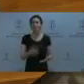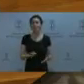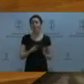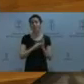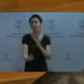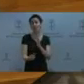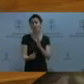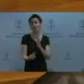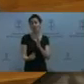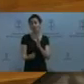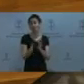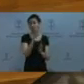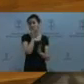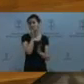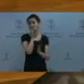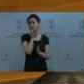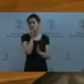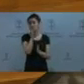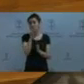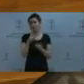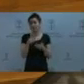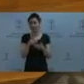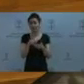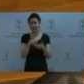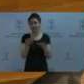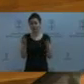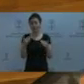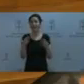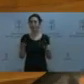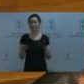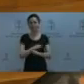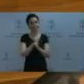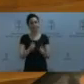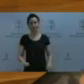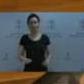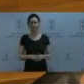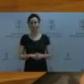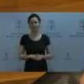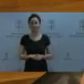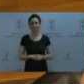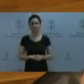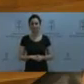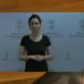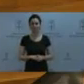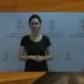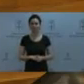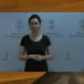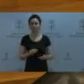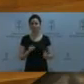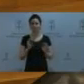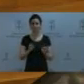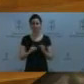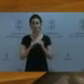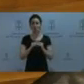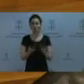inmediato, algo difícil de que efectivamente se pueda sostener. Por tanto, esa posición es